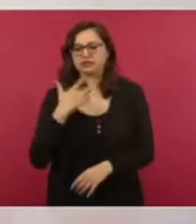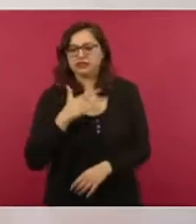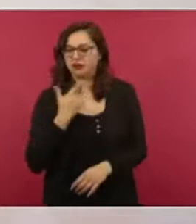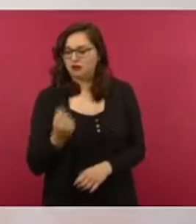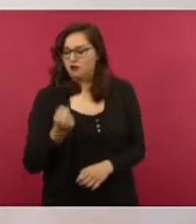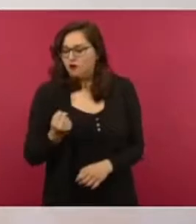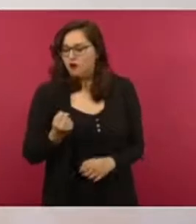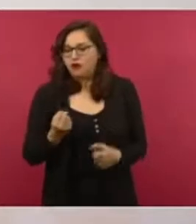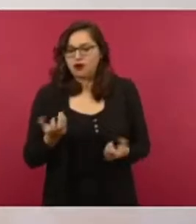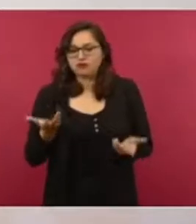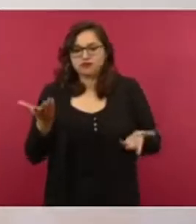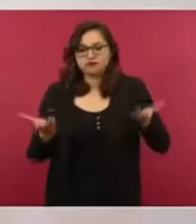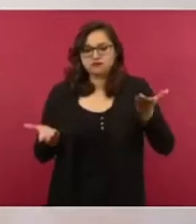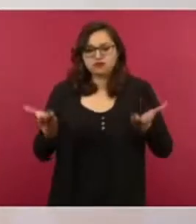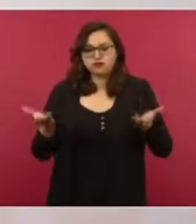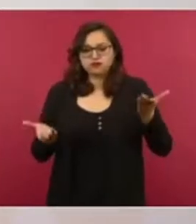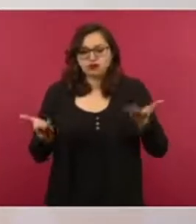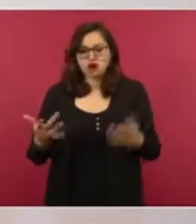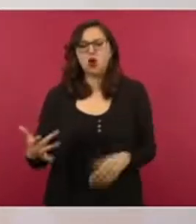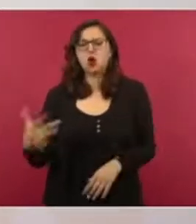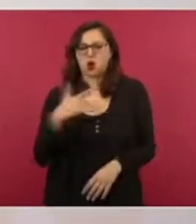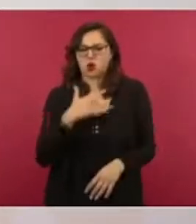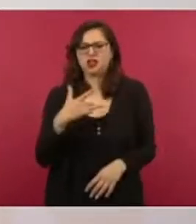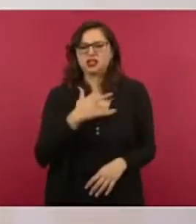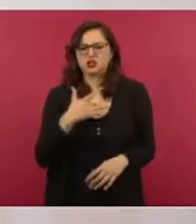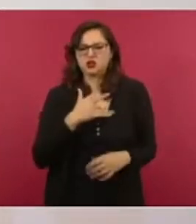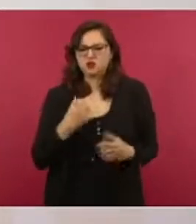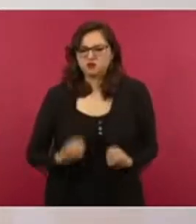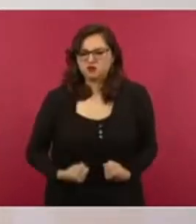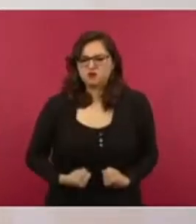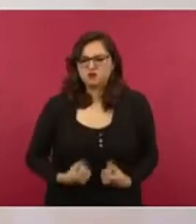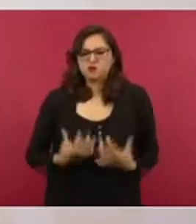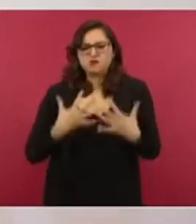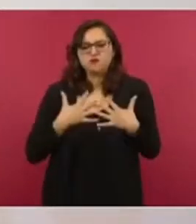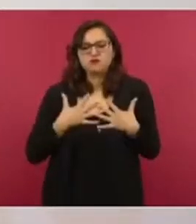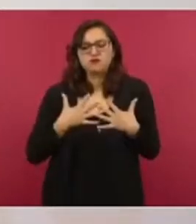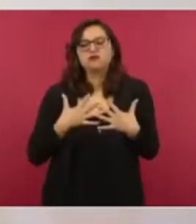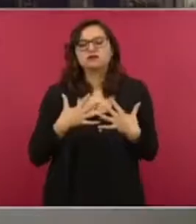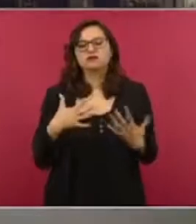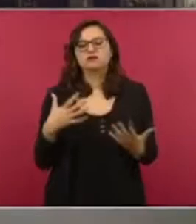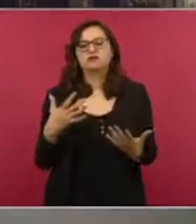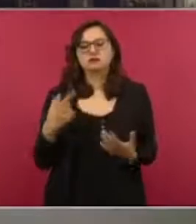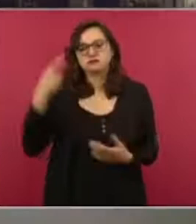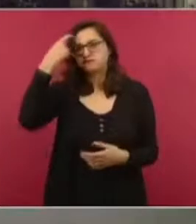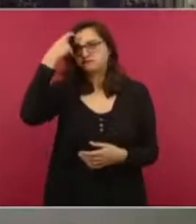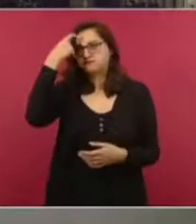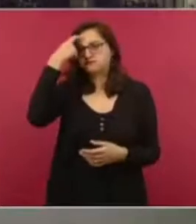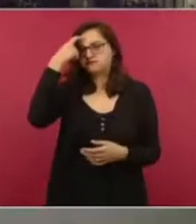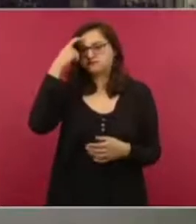Corazón, corazón caliente, cabeza fría. A ver, vamos.